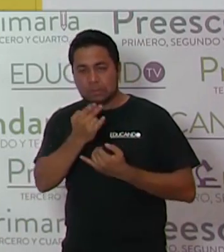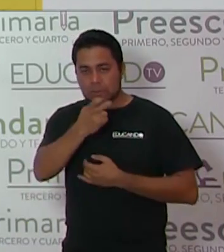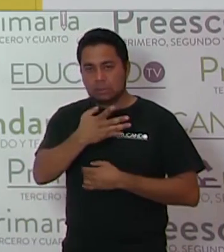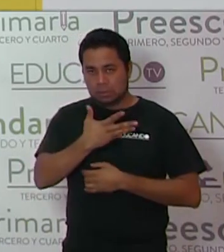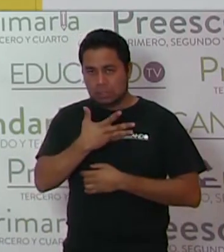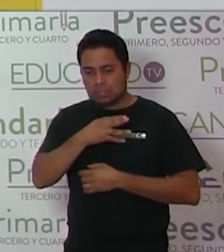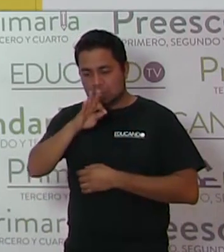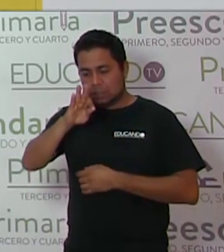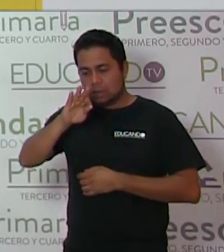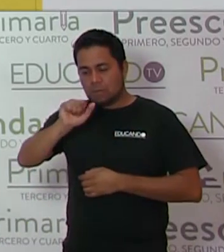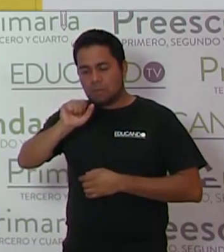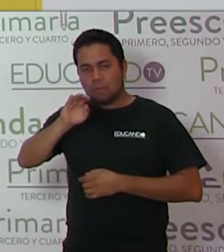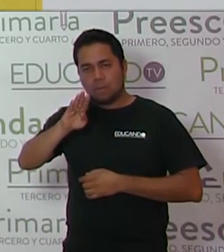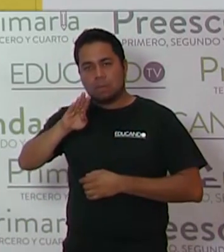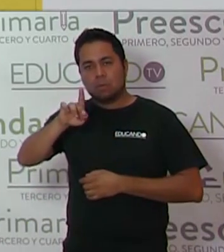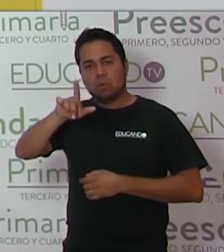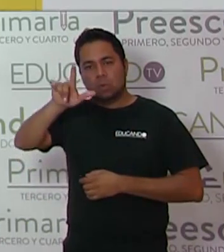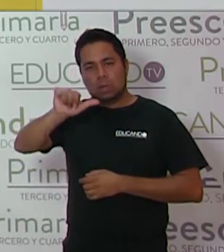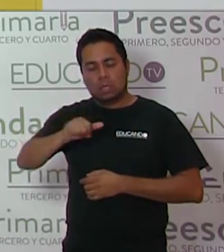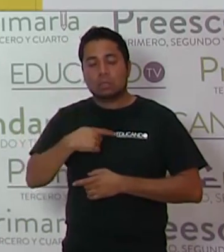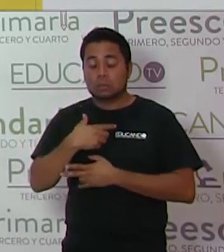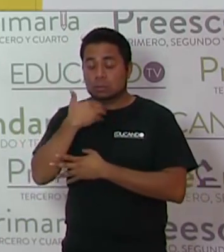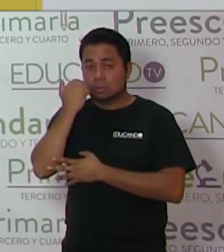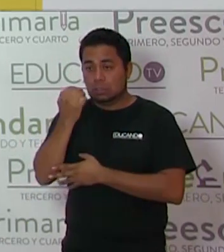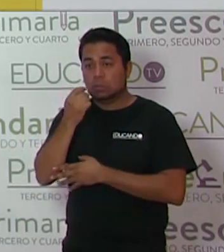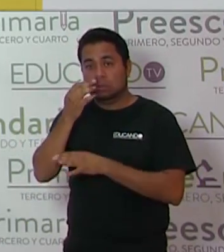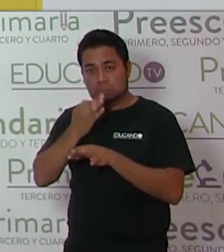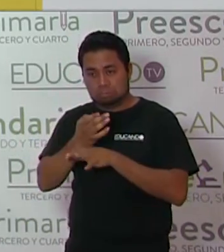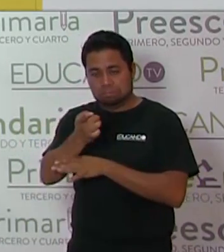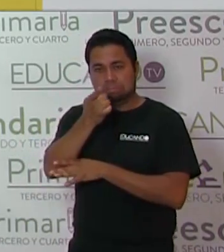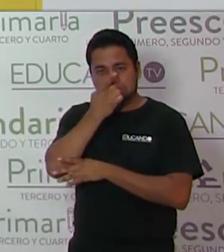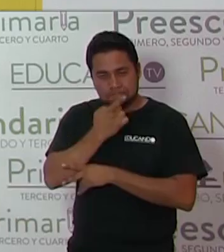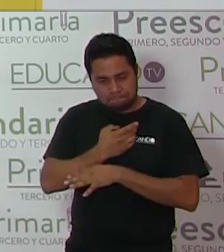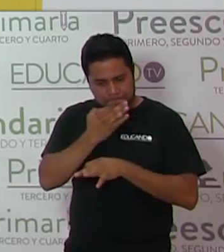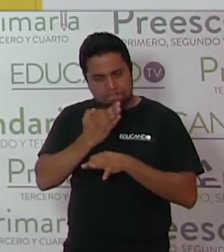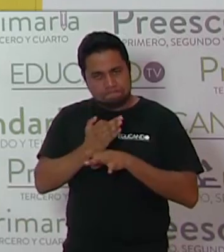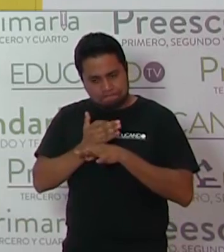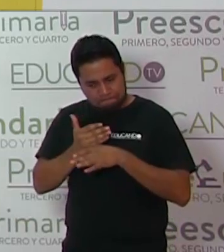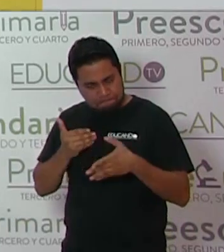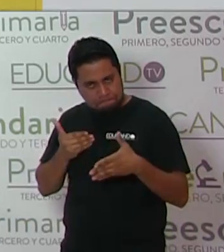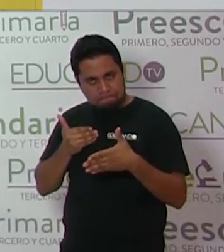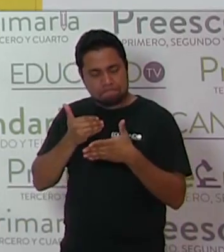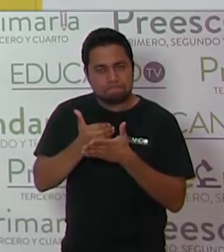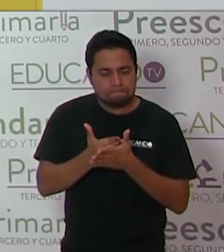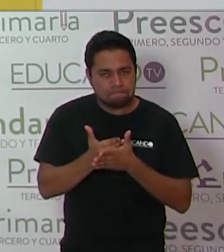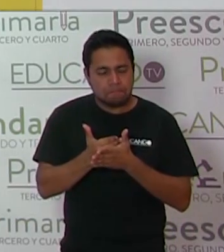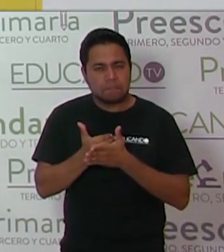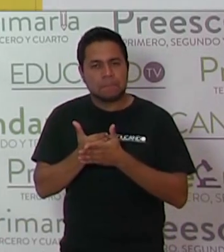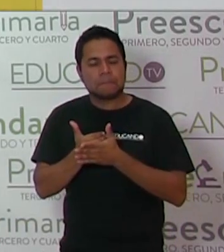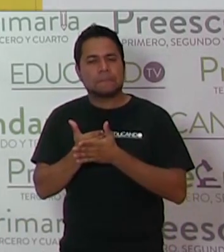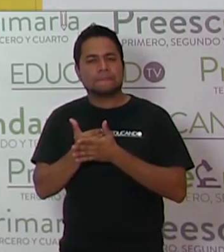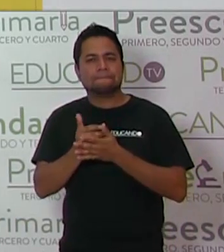Entonces es una fábula. Quiero que ustedes me digan hasta este momento